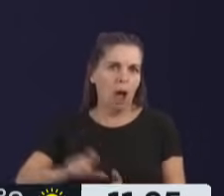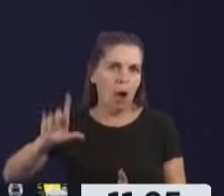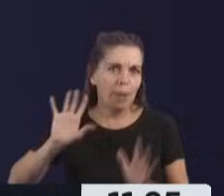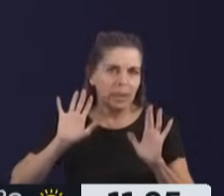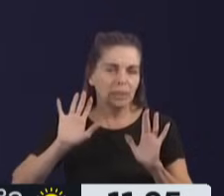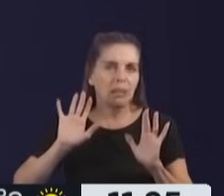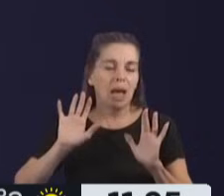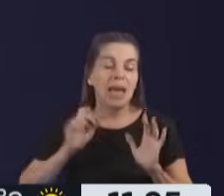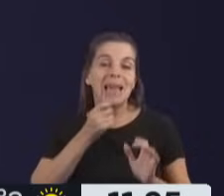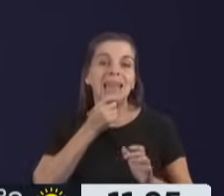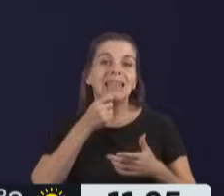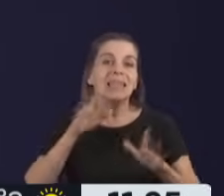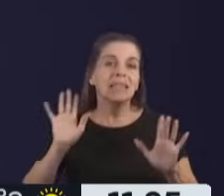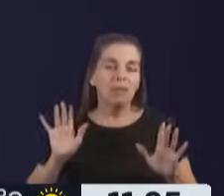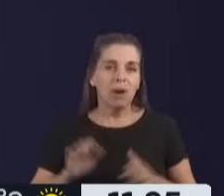caso,